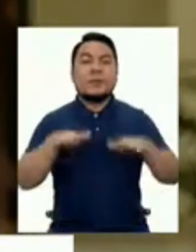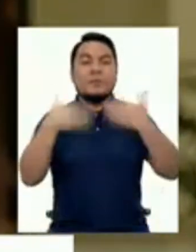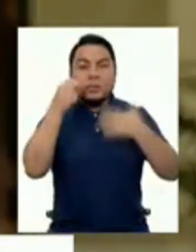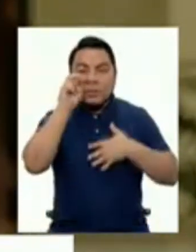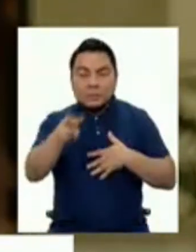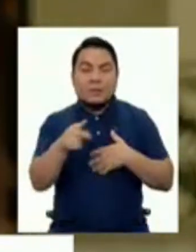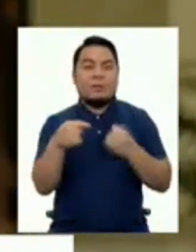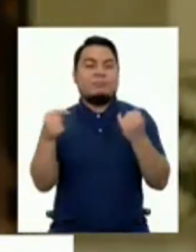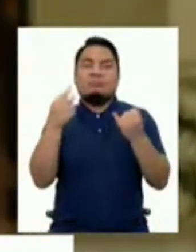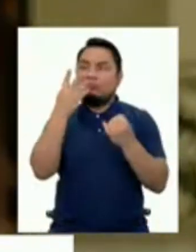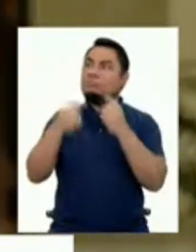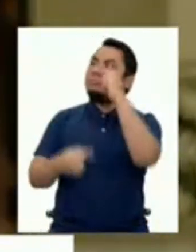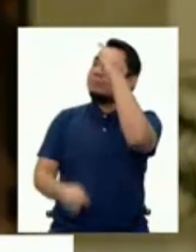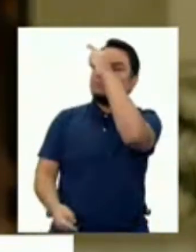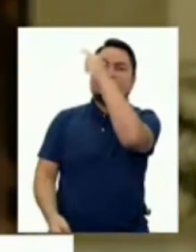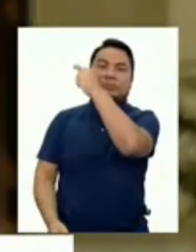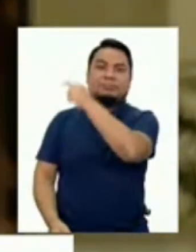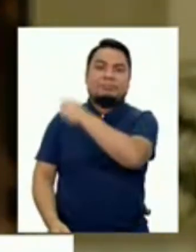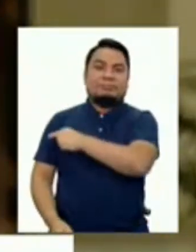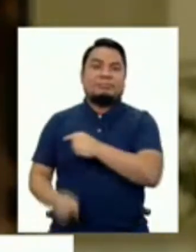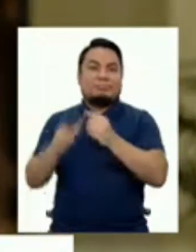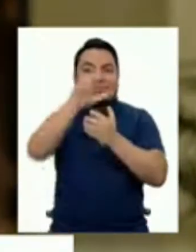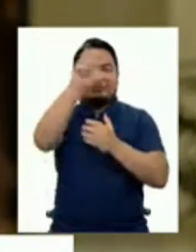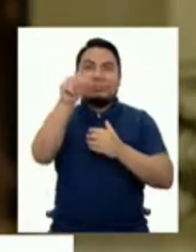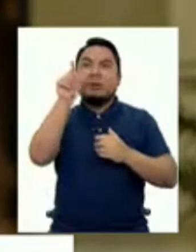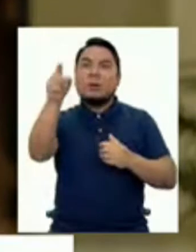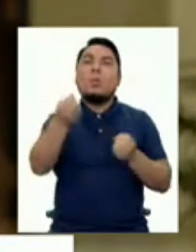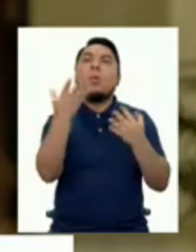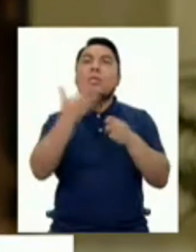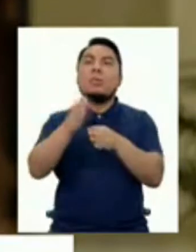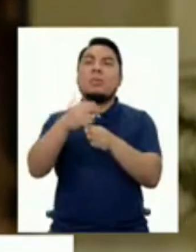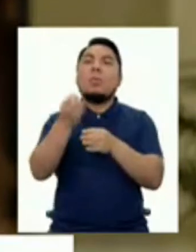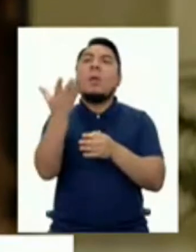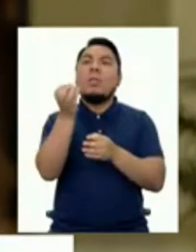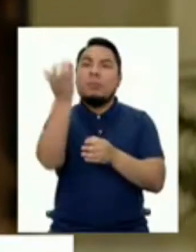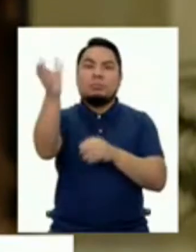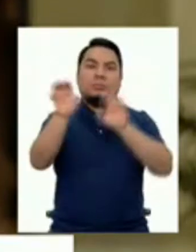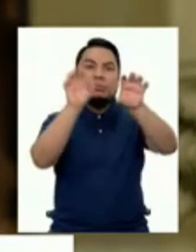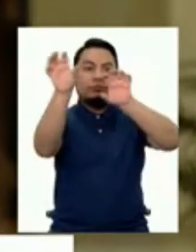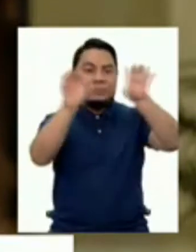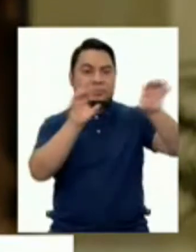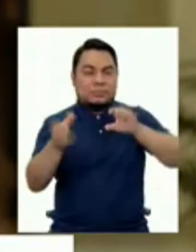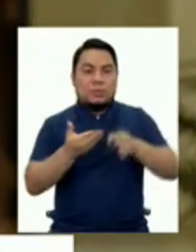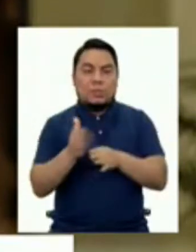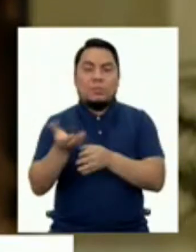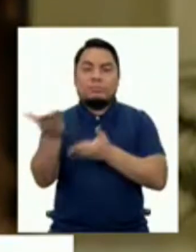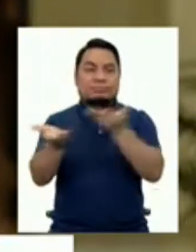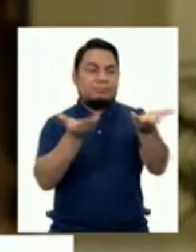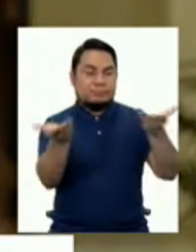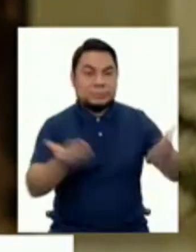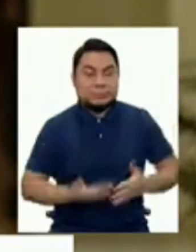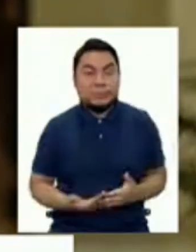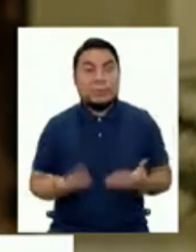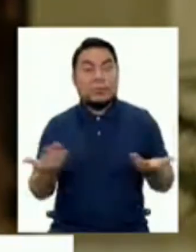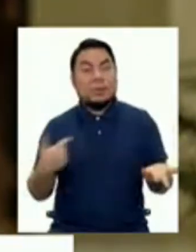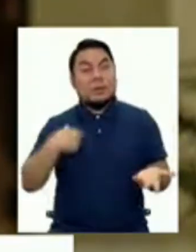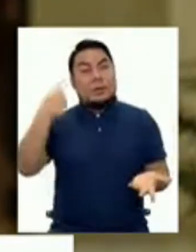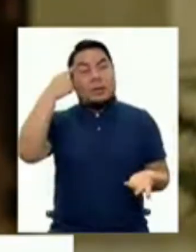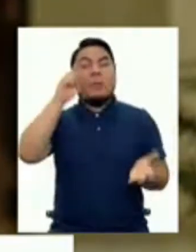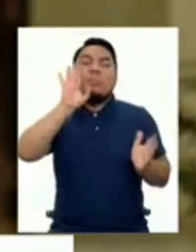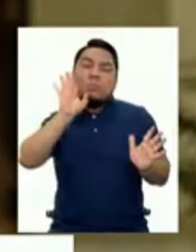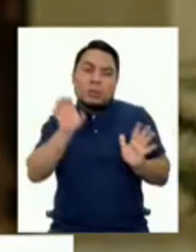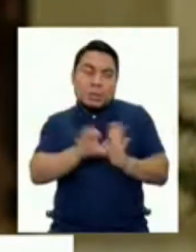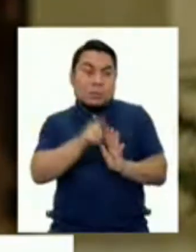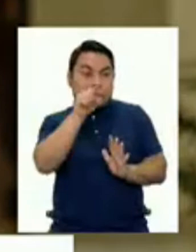todas y cada una de las regiones del país con la distribución. Si en la evaluación vemos que una de las